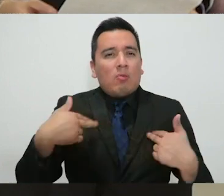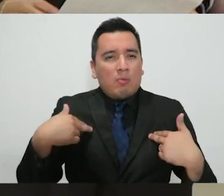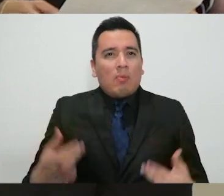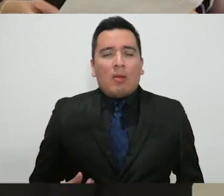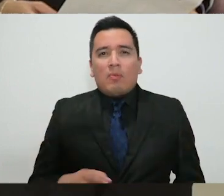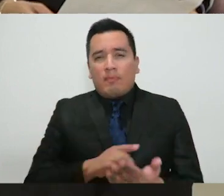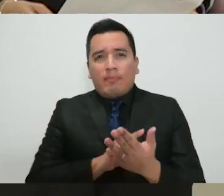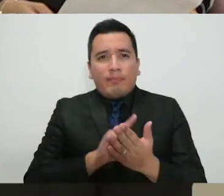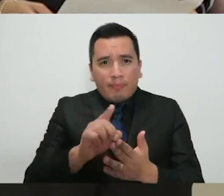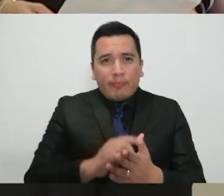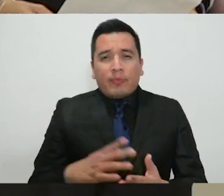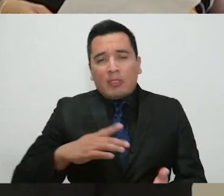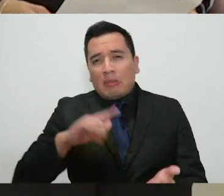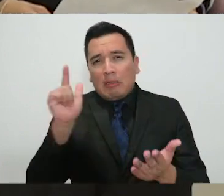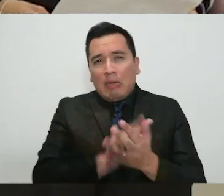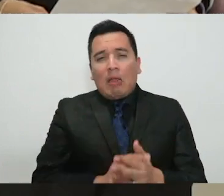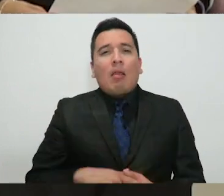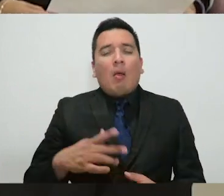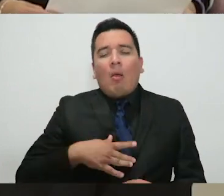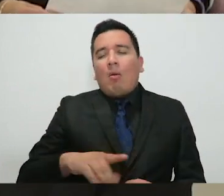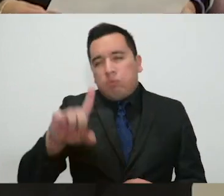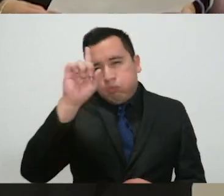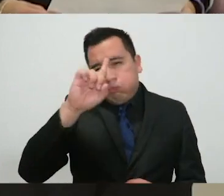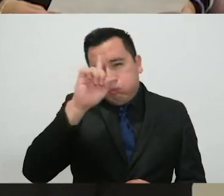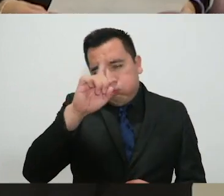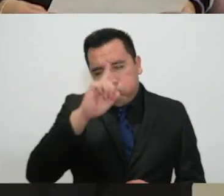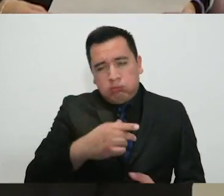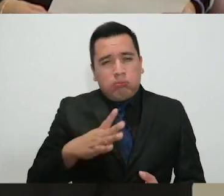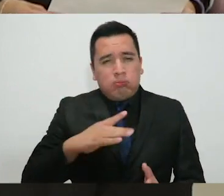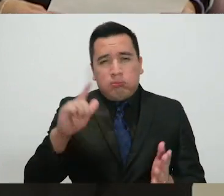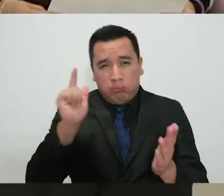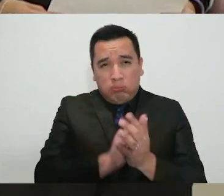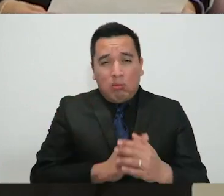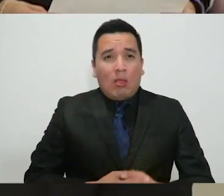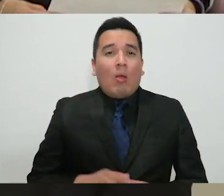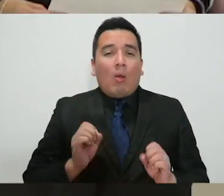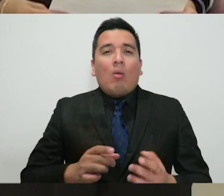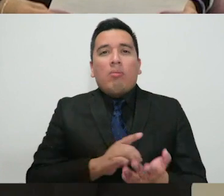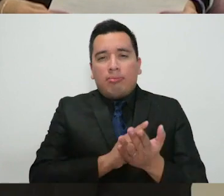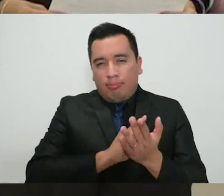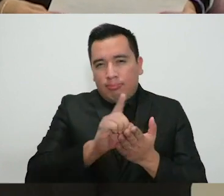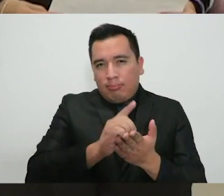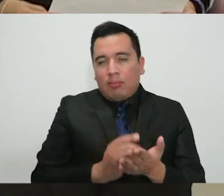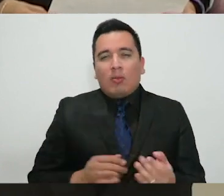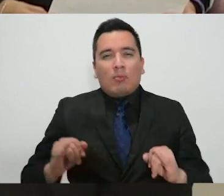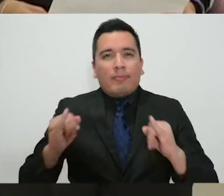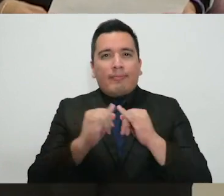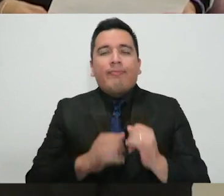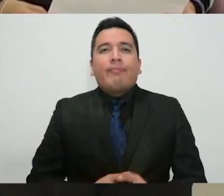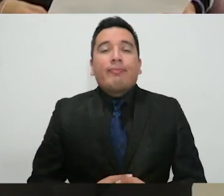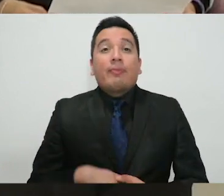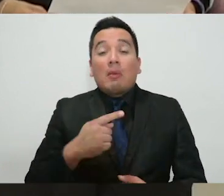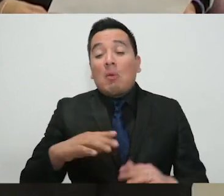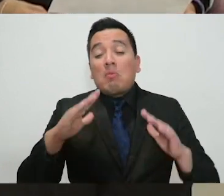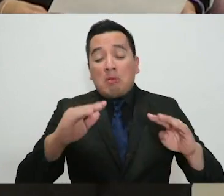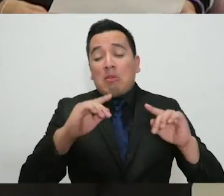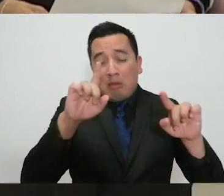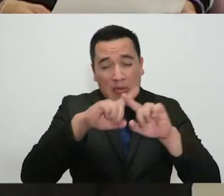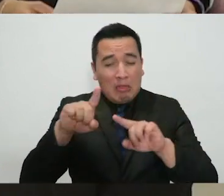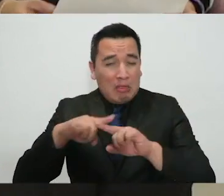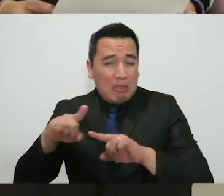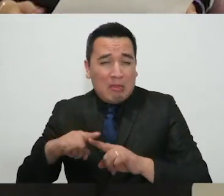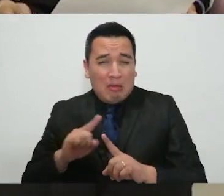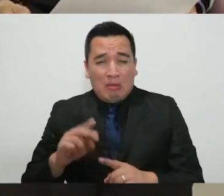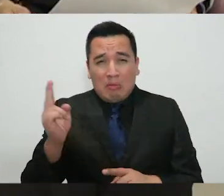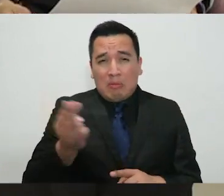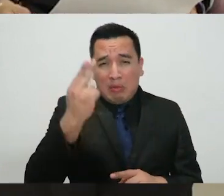Derecho Constitucional, Teoría de la Constitución y Derecho Electoral. Es catedrático del posgrado de diversas universidades del país, donde